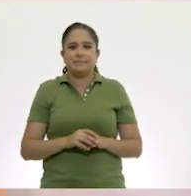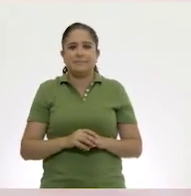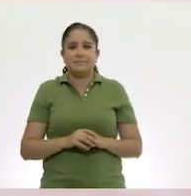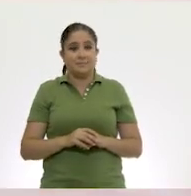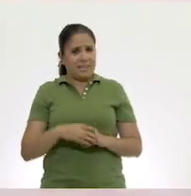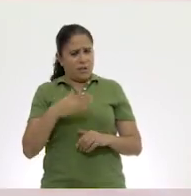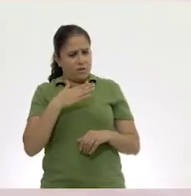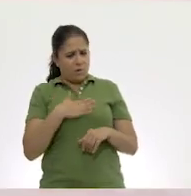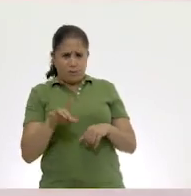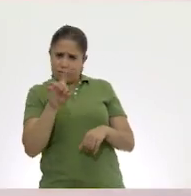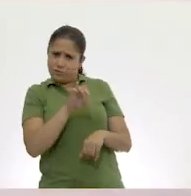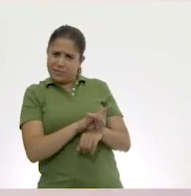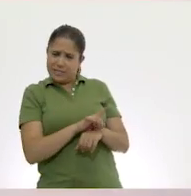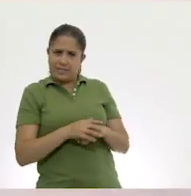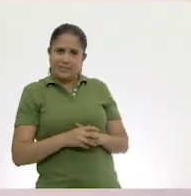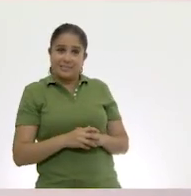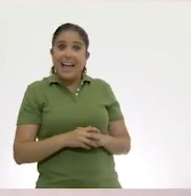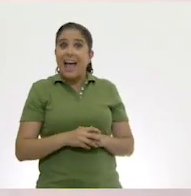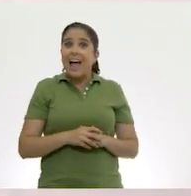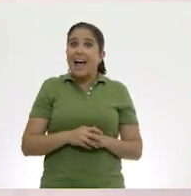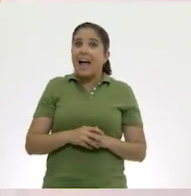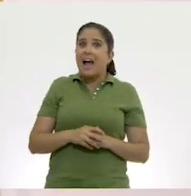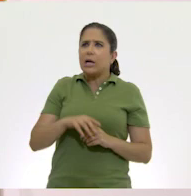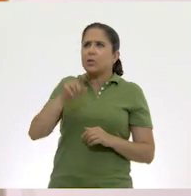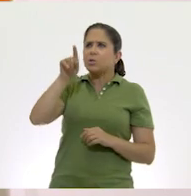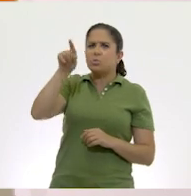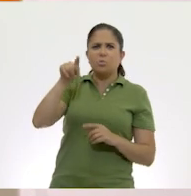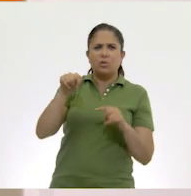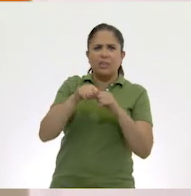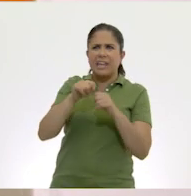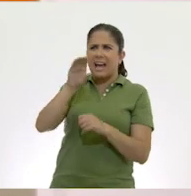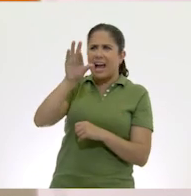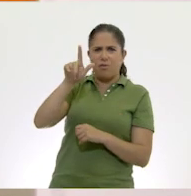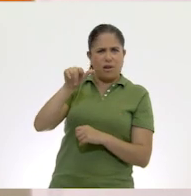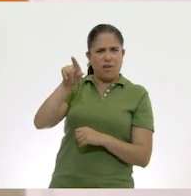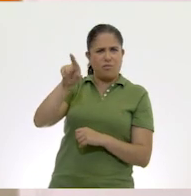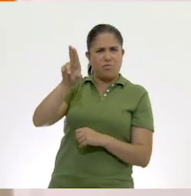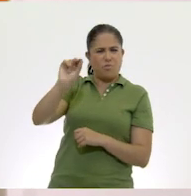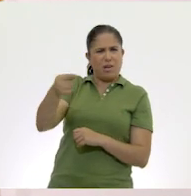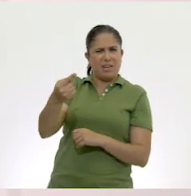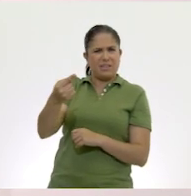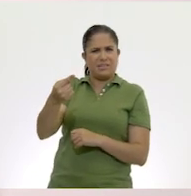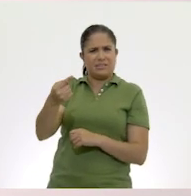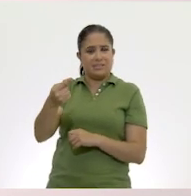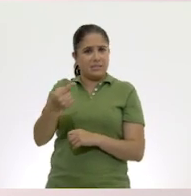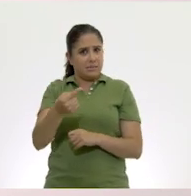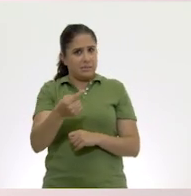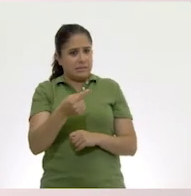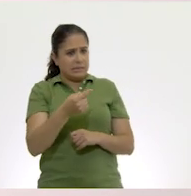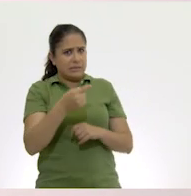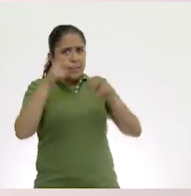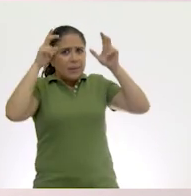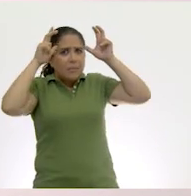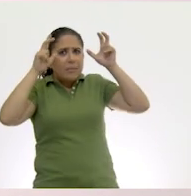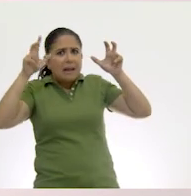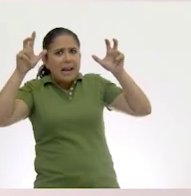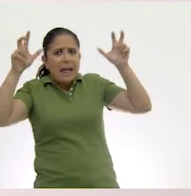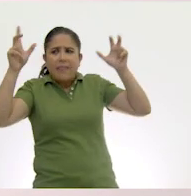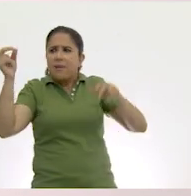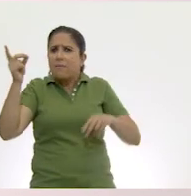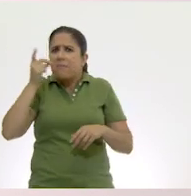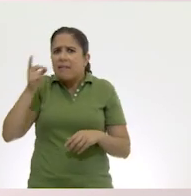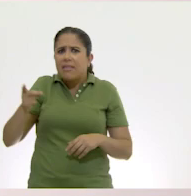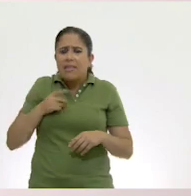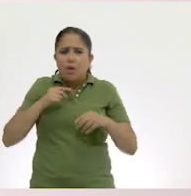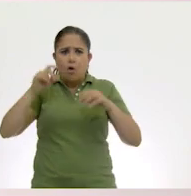sí buenos días y tú eres mi tía carola buenos días señorita de nada me dijo el señor